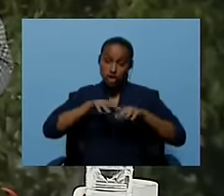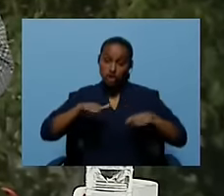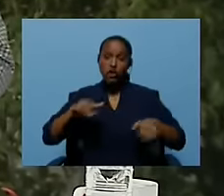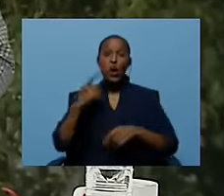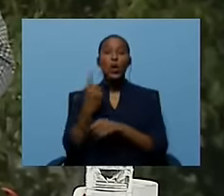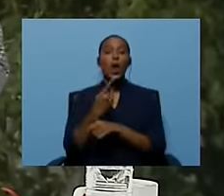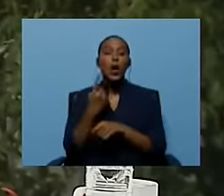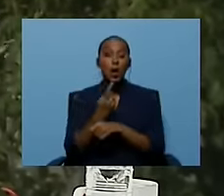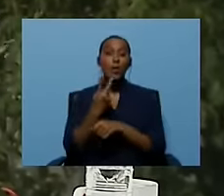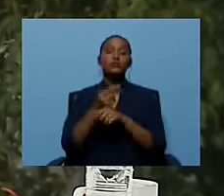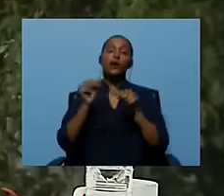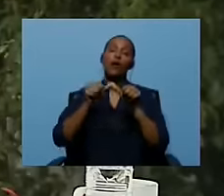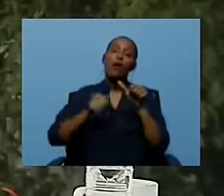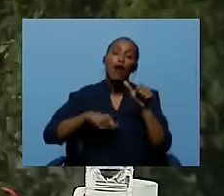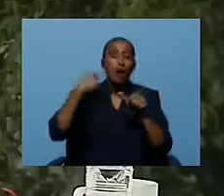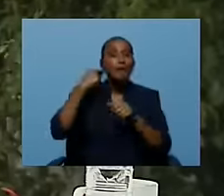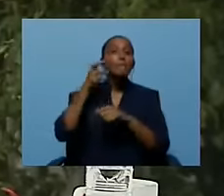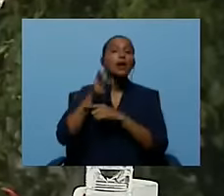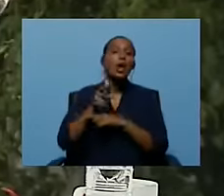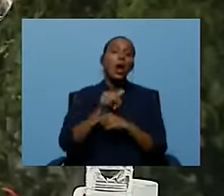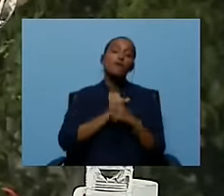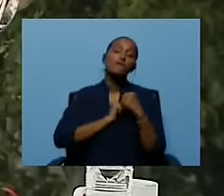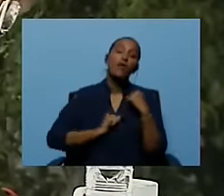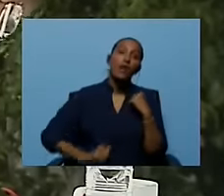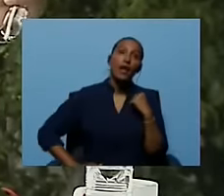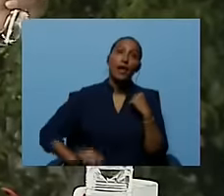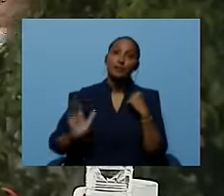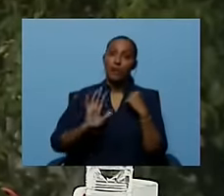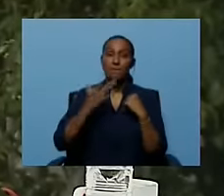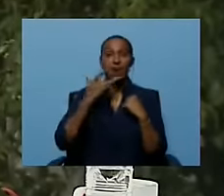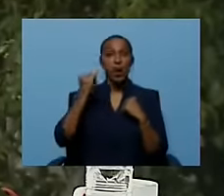horas. Yo he ido... No, Sile y yo tenemos